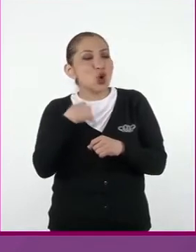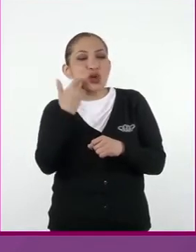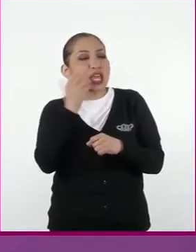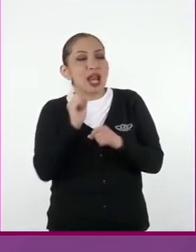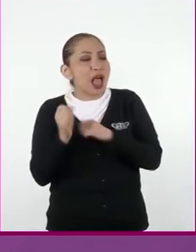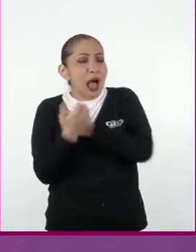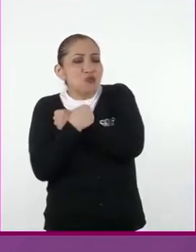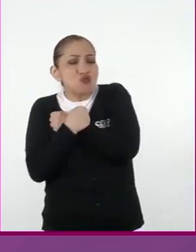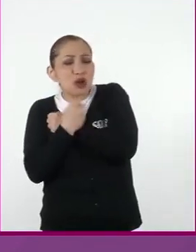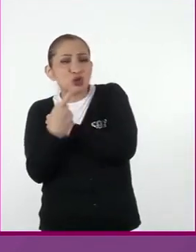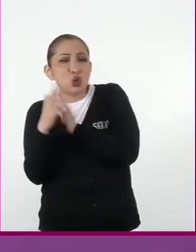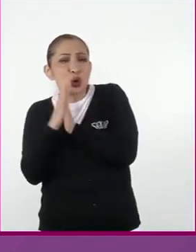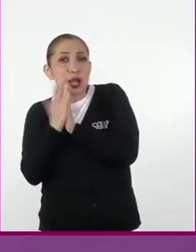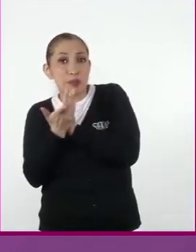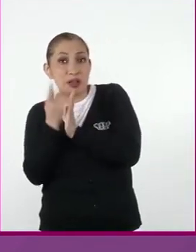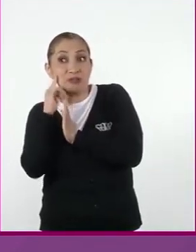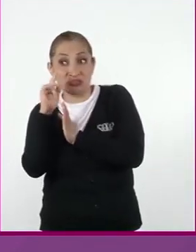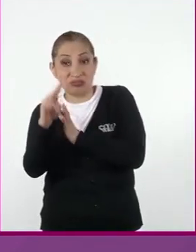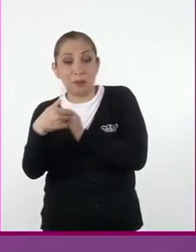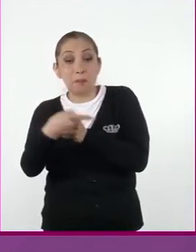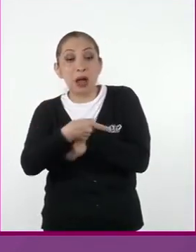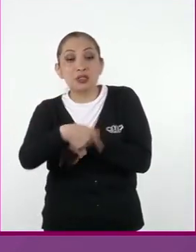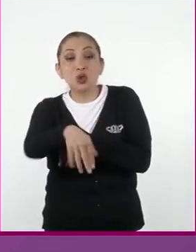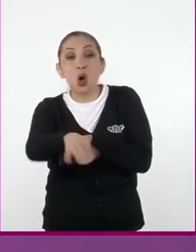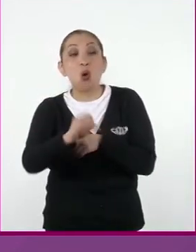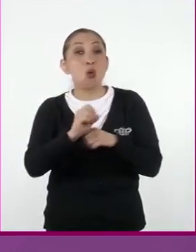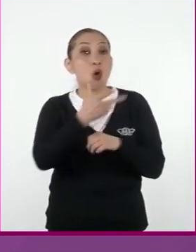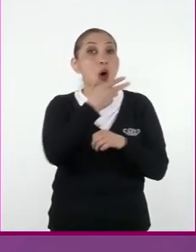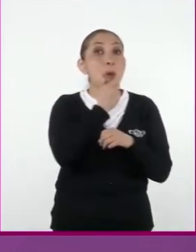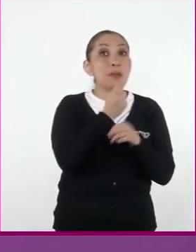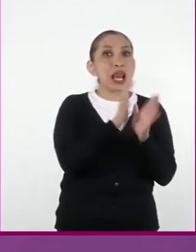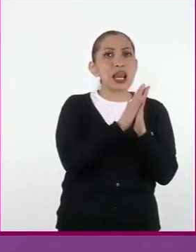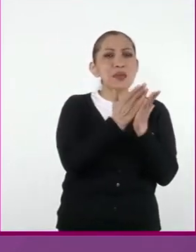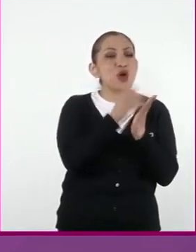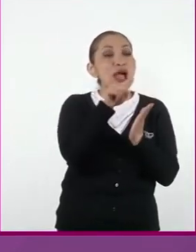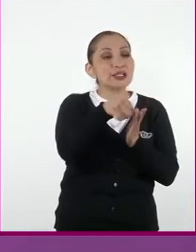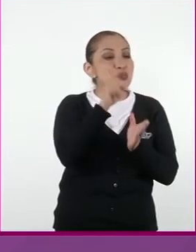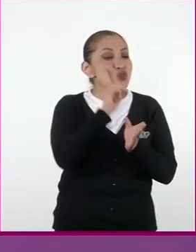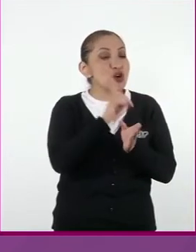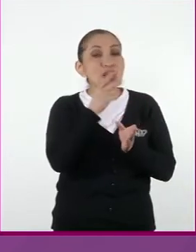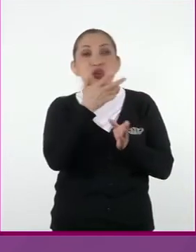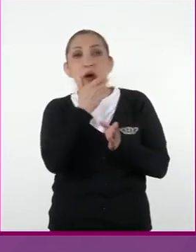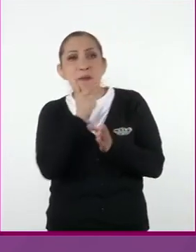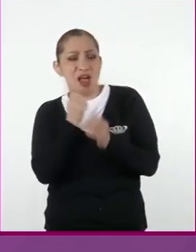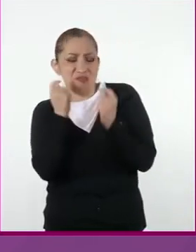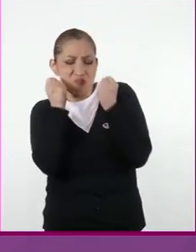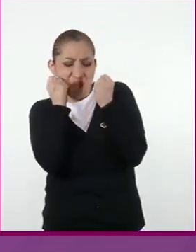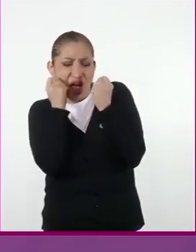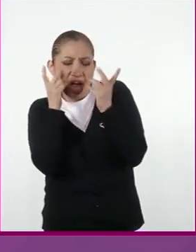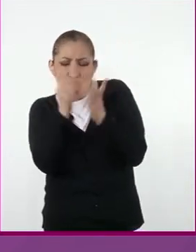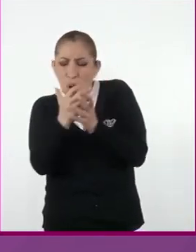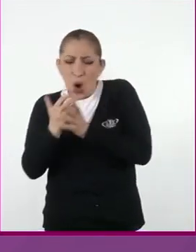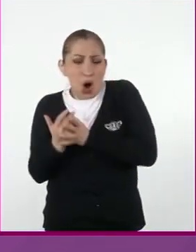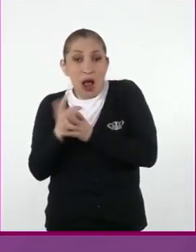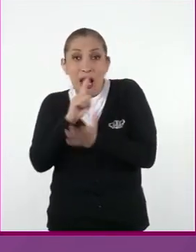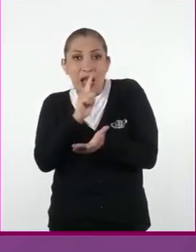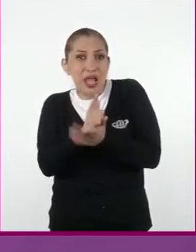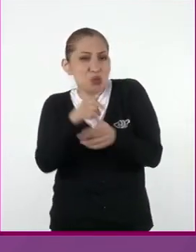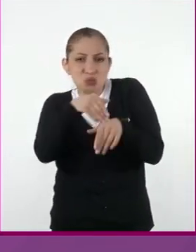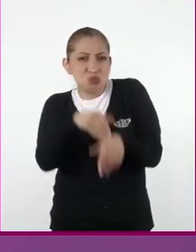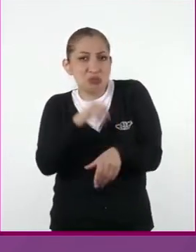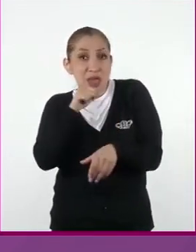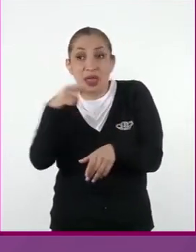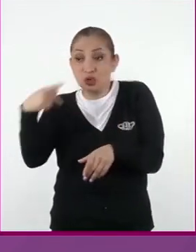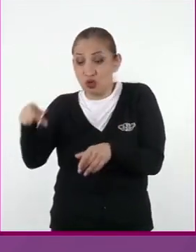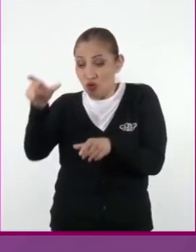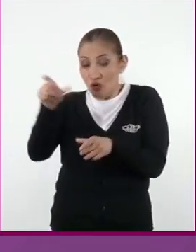sus libros, y si vieran cómo le fue. O los hombre libro, que son mujeres y hombres rebeldes que están fuera de la ley y su